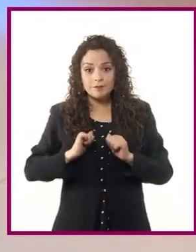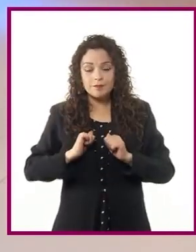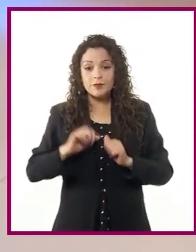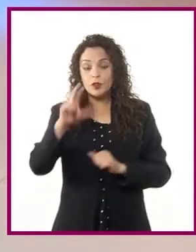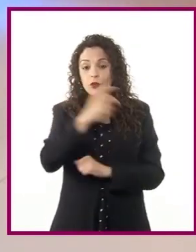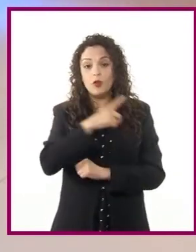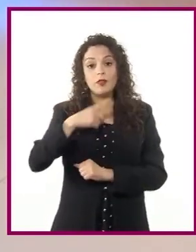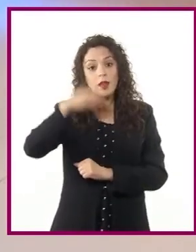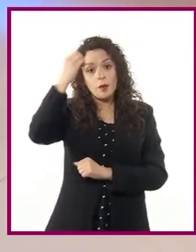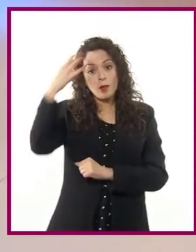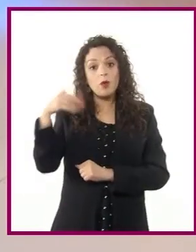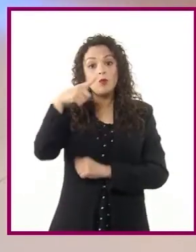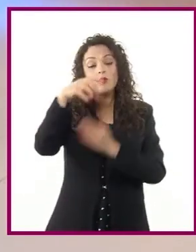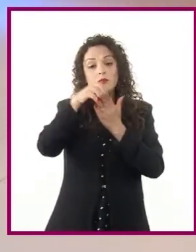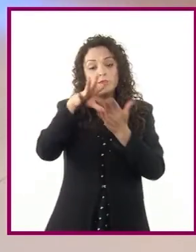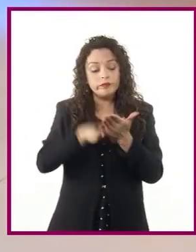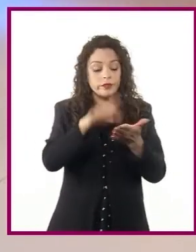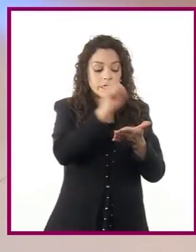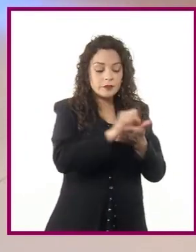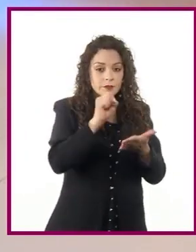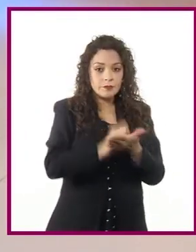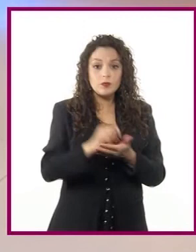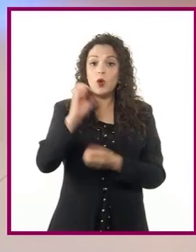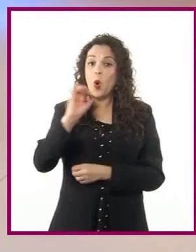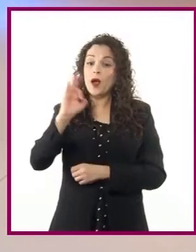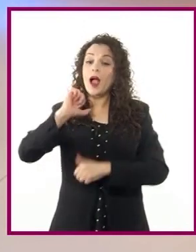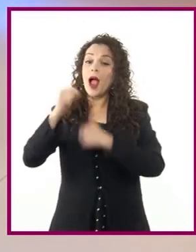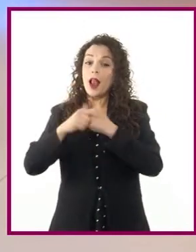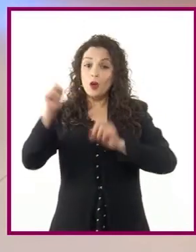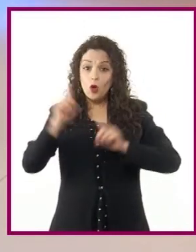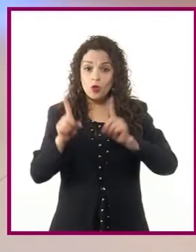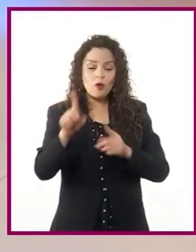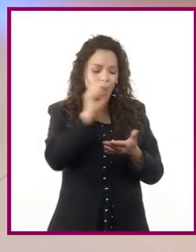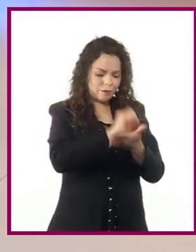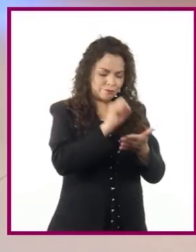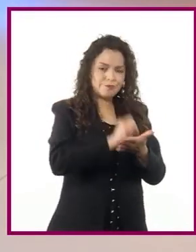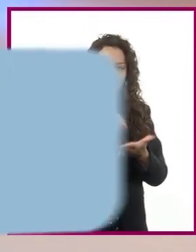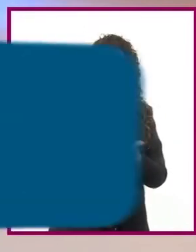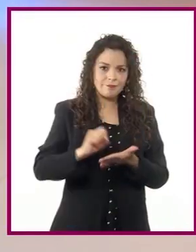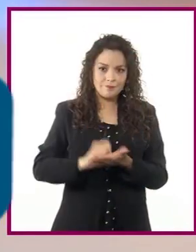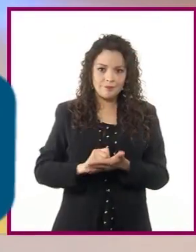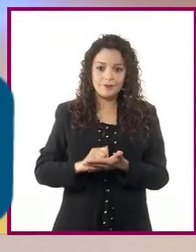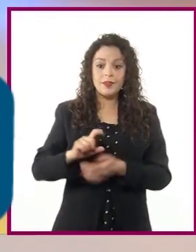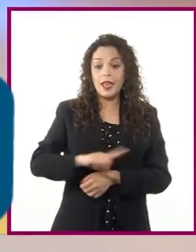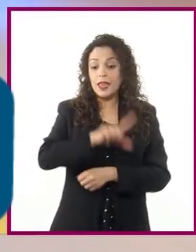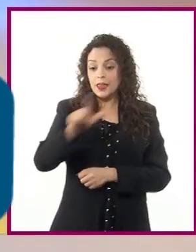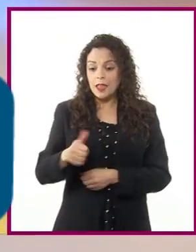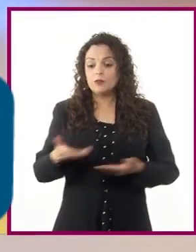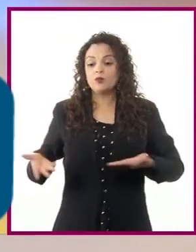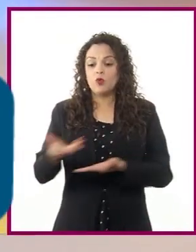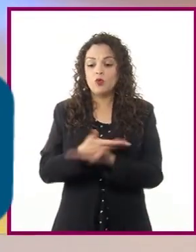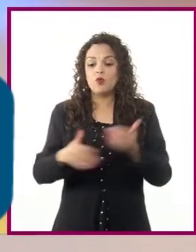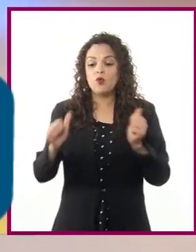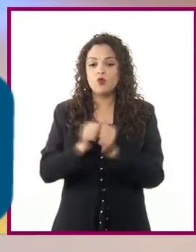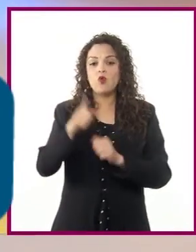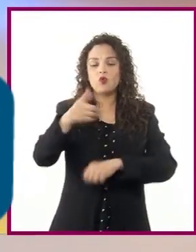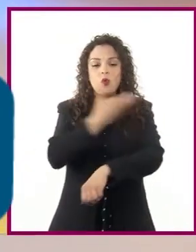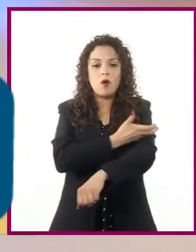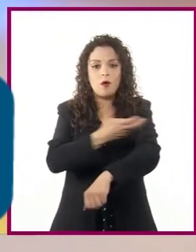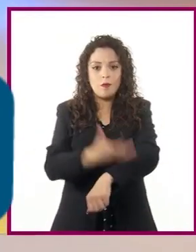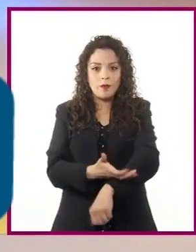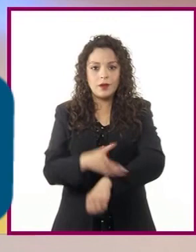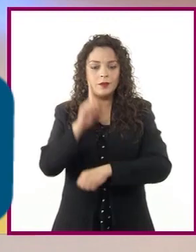no olviden registrar sus anotaciones y dudas que surgieron en el desarrollo de este tema para compartirlas con sus compañeras